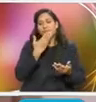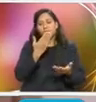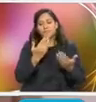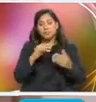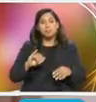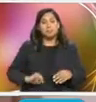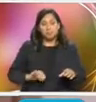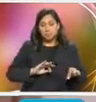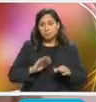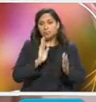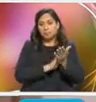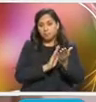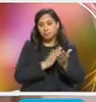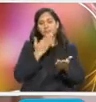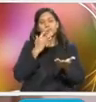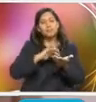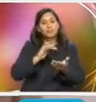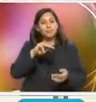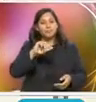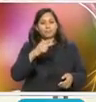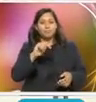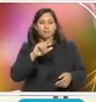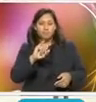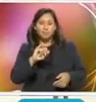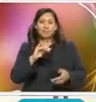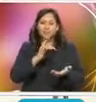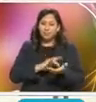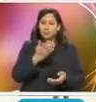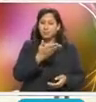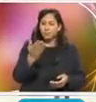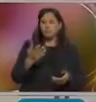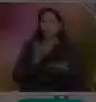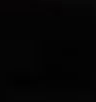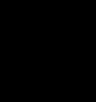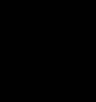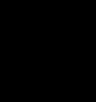Interesante trabajo, interesante labor. Muchas gracias, Magali Jáuregui. Muchas gracias a ustedes. Te esperamos a la próxima.